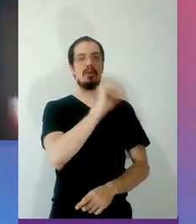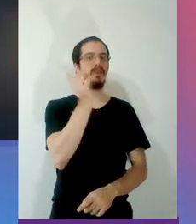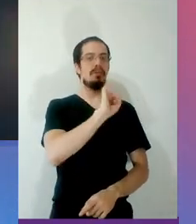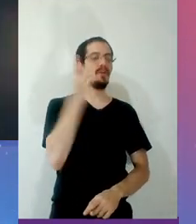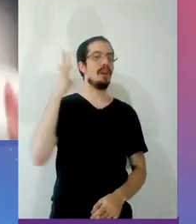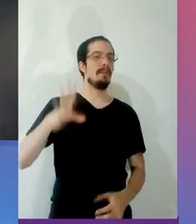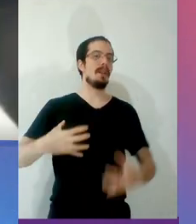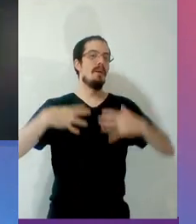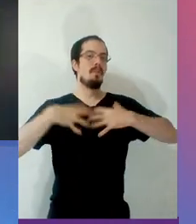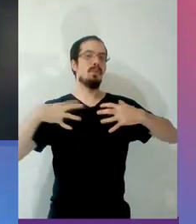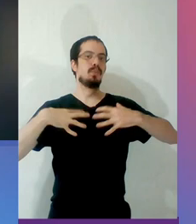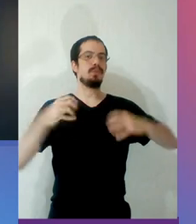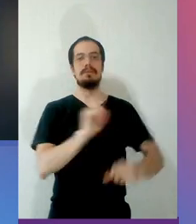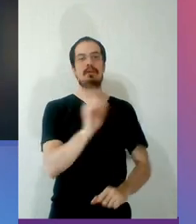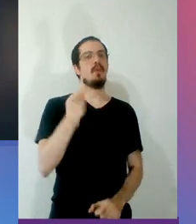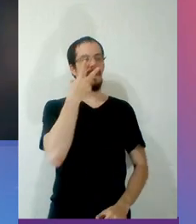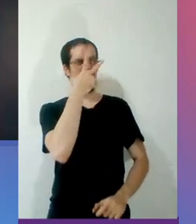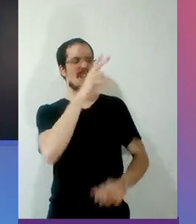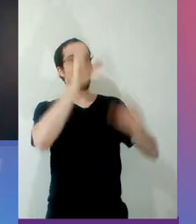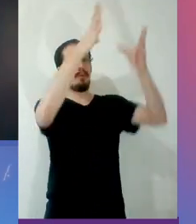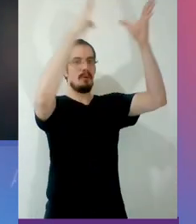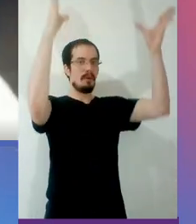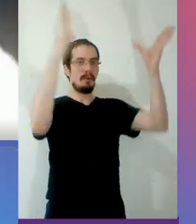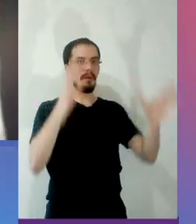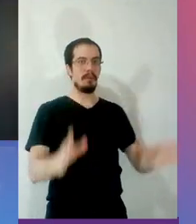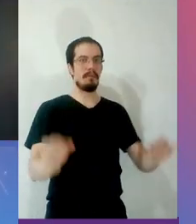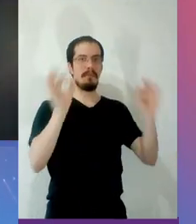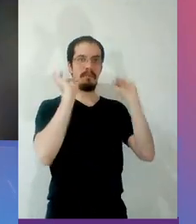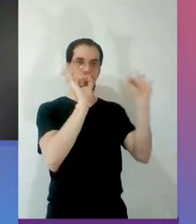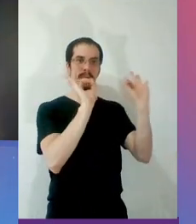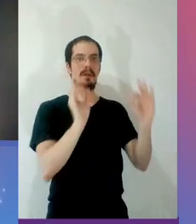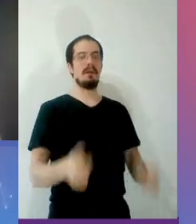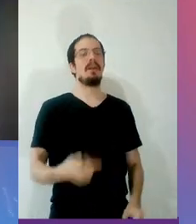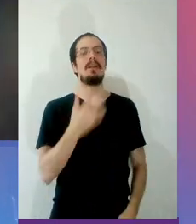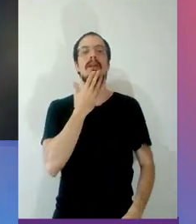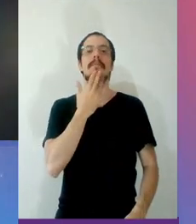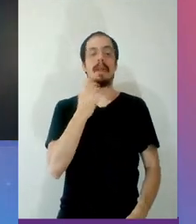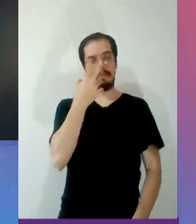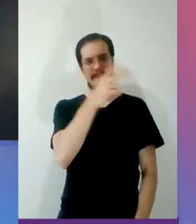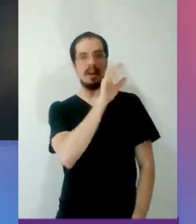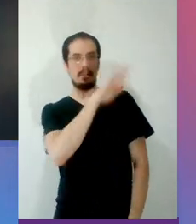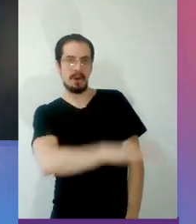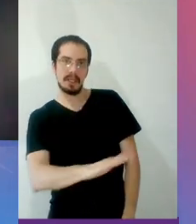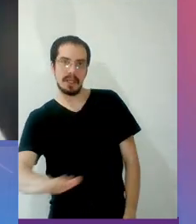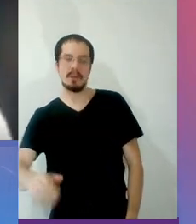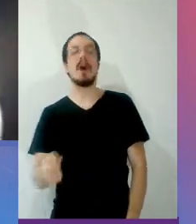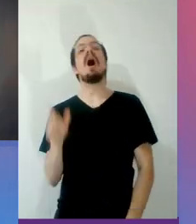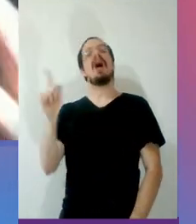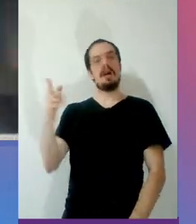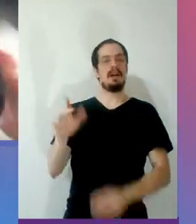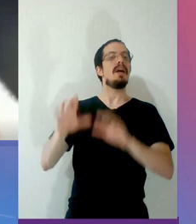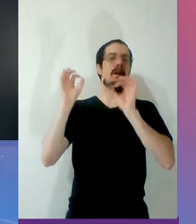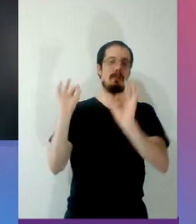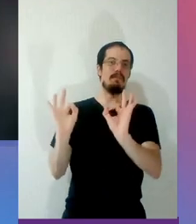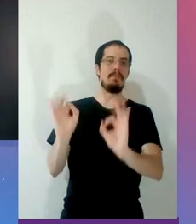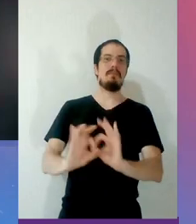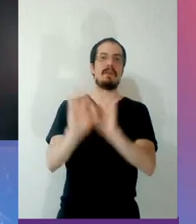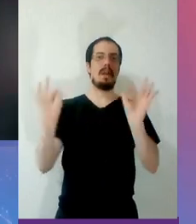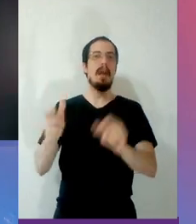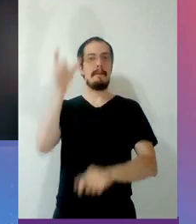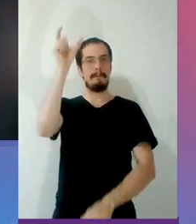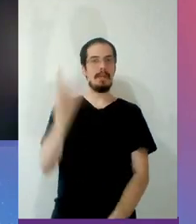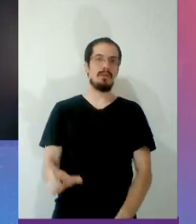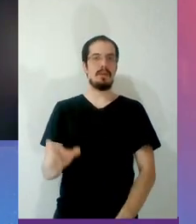su integralidad, y por supuesto los chiquitos también. Y otro punto importante es la coordinación con todo lo que es la